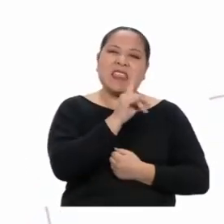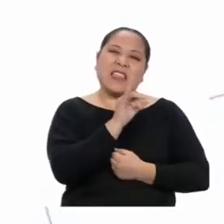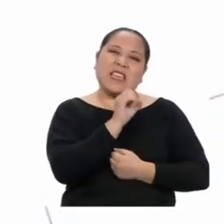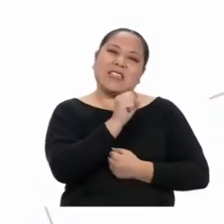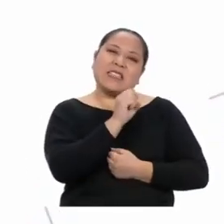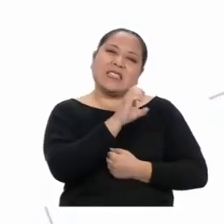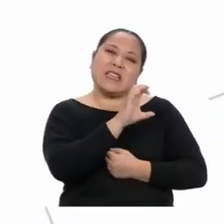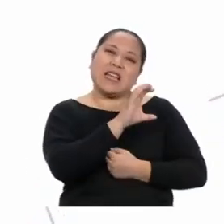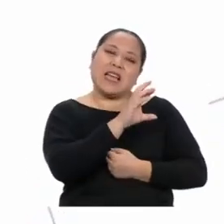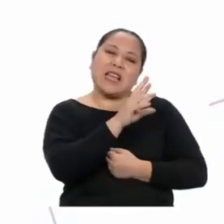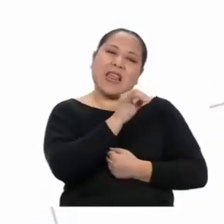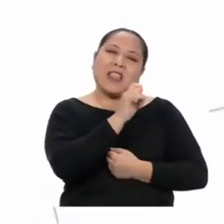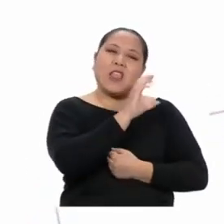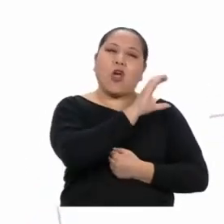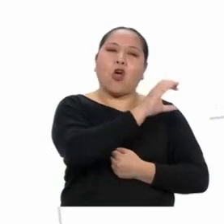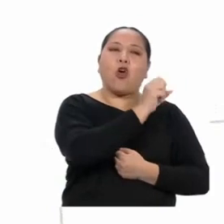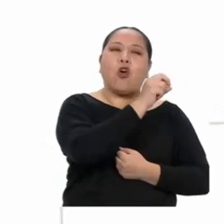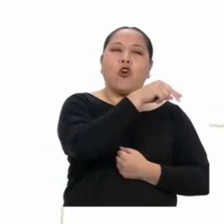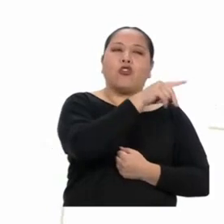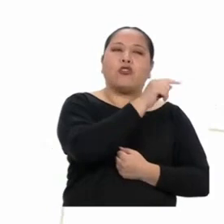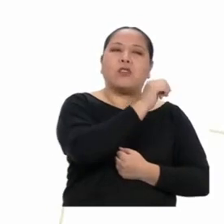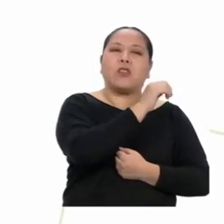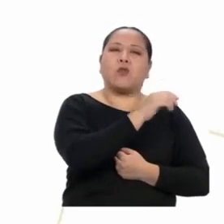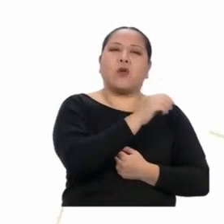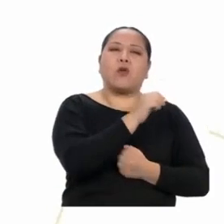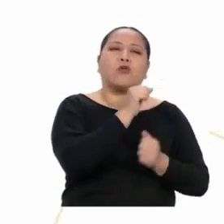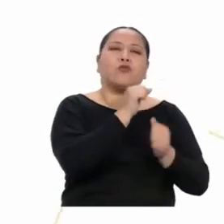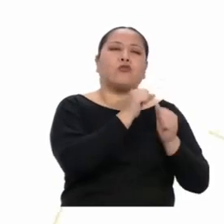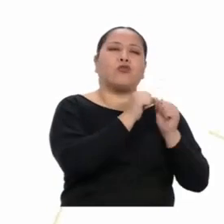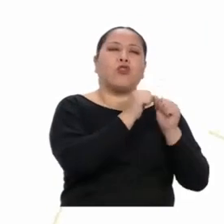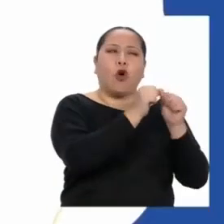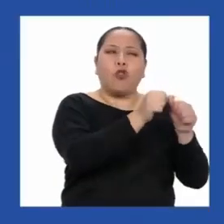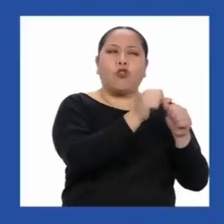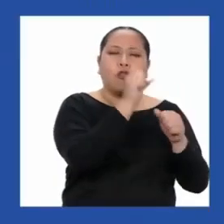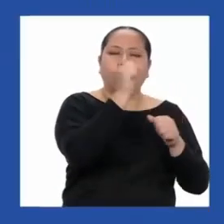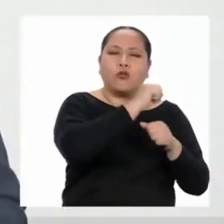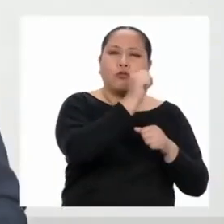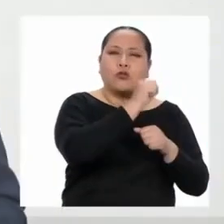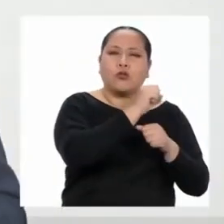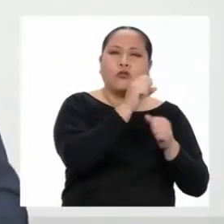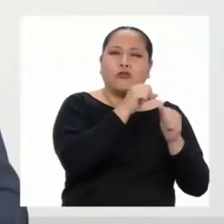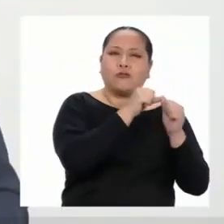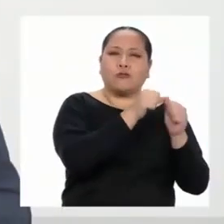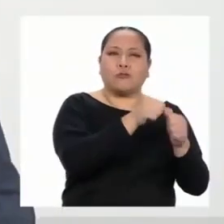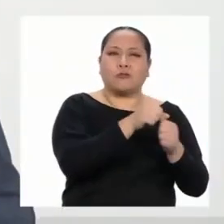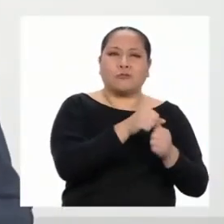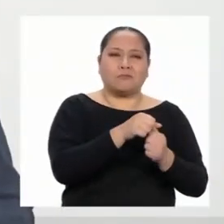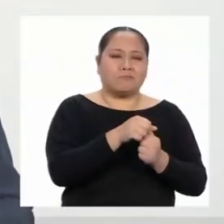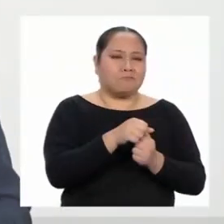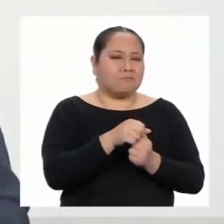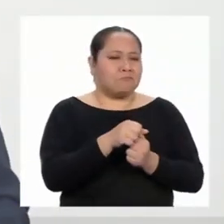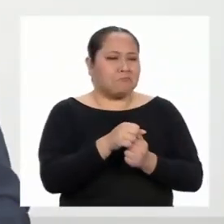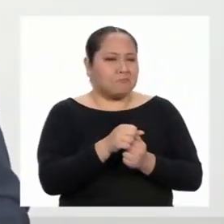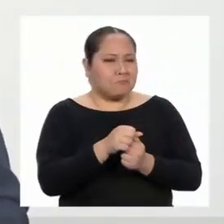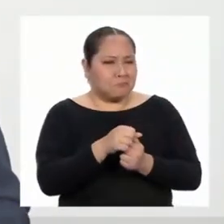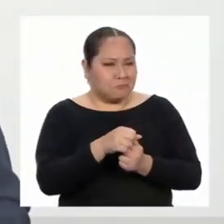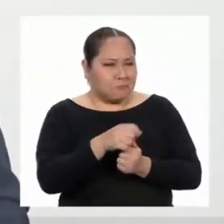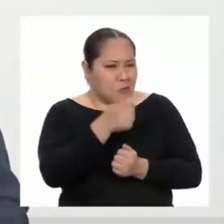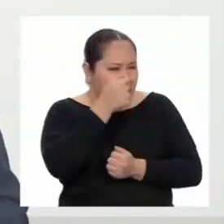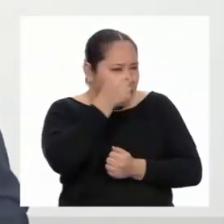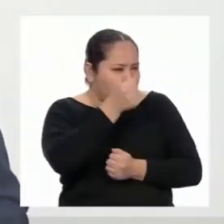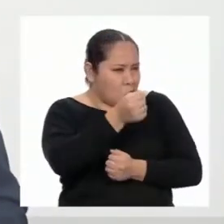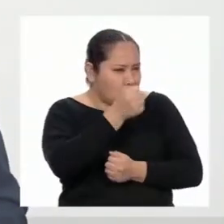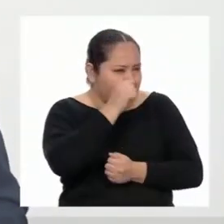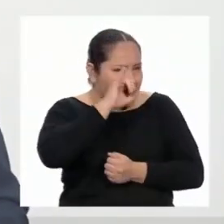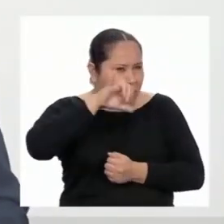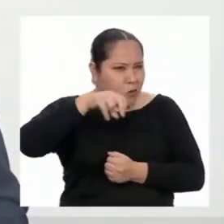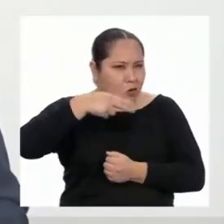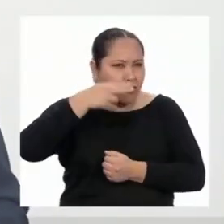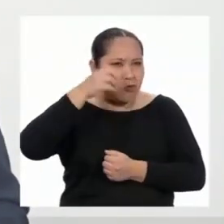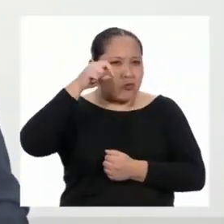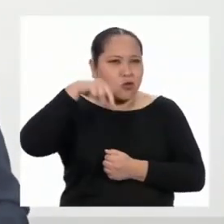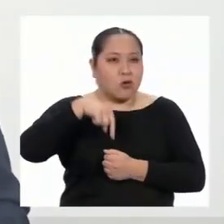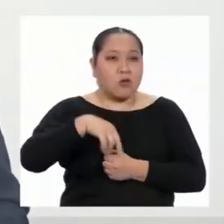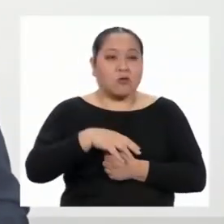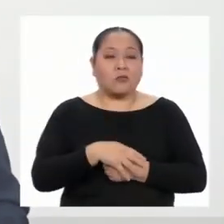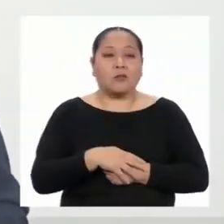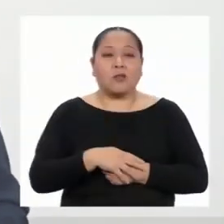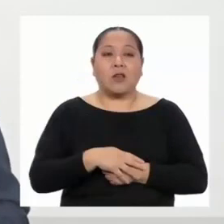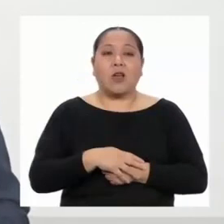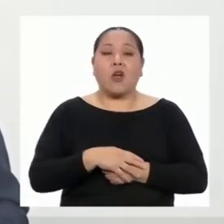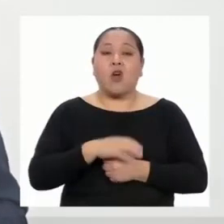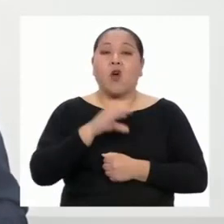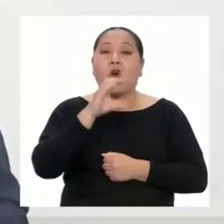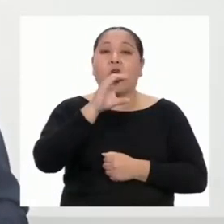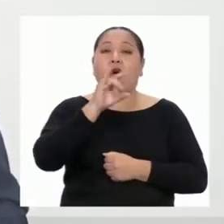continua? Continua. Sí, continua. Detective Young, recuerda que una variable